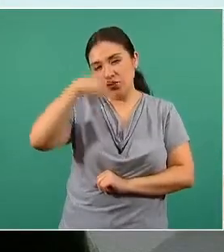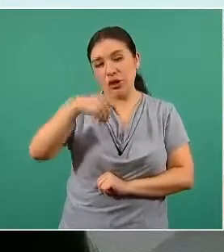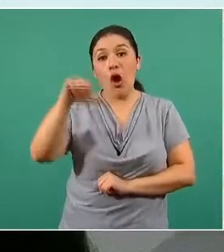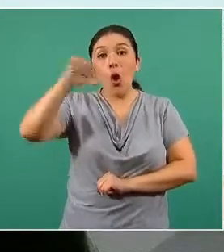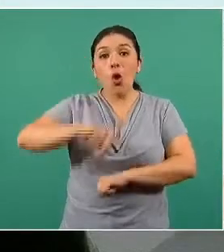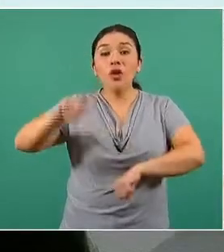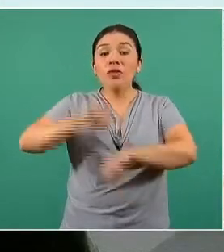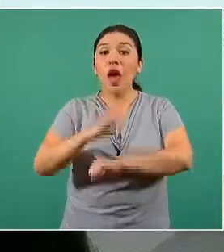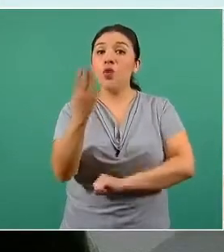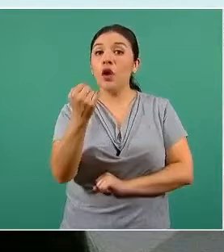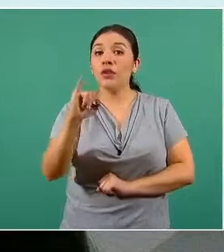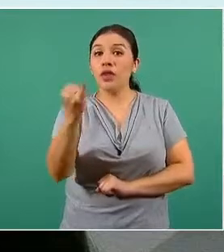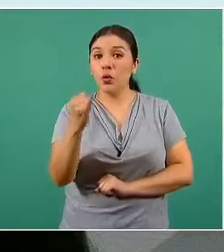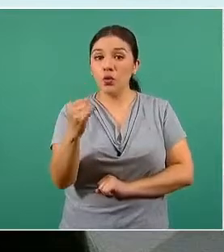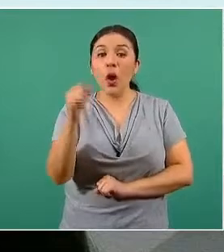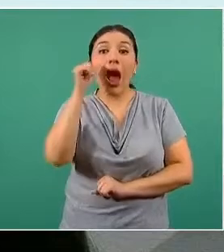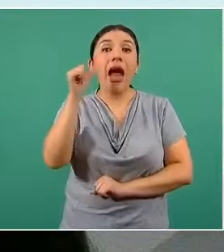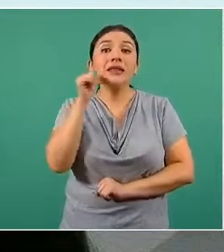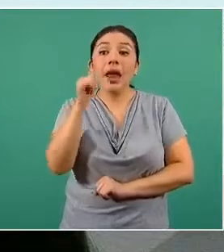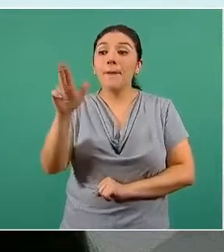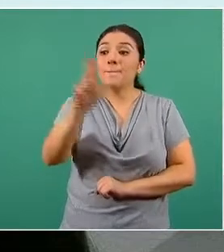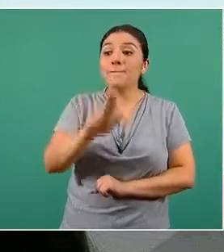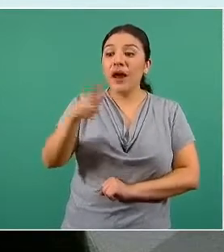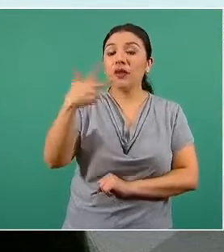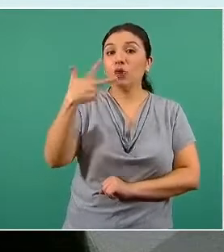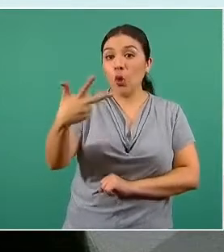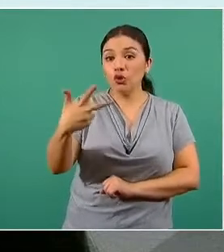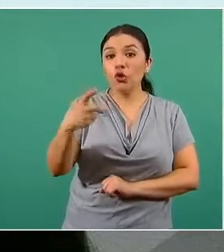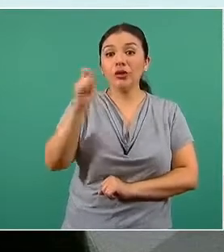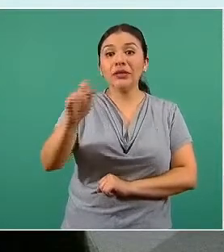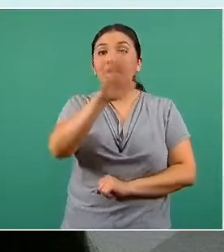es lo que se logró ayer, 8 de junio, martes. Fueron